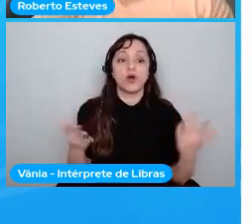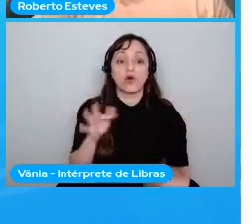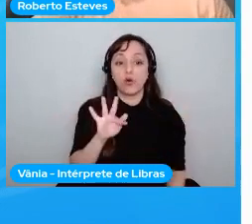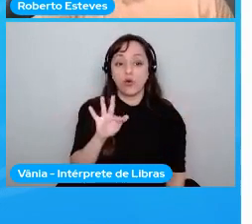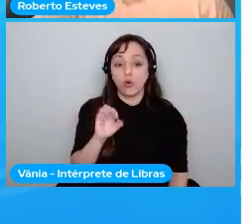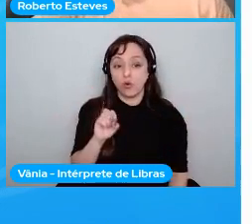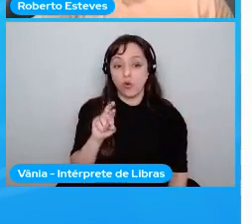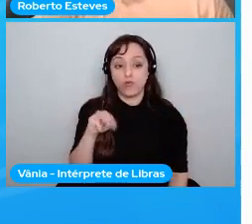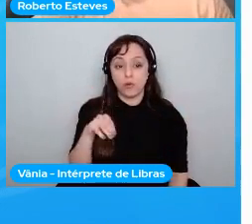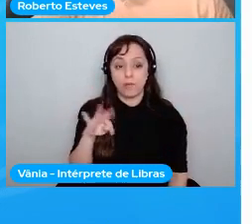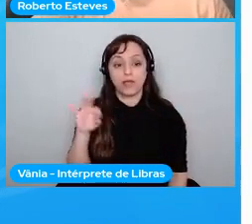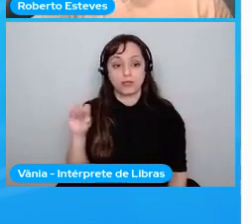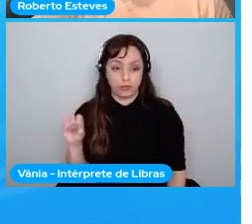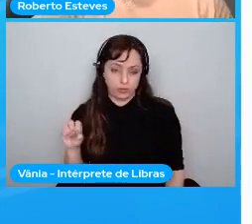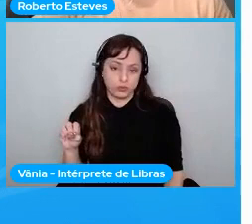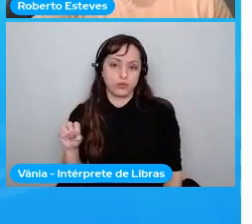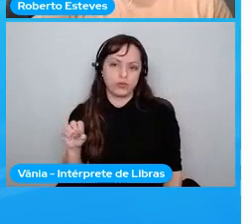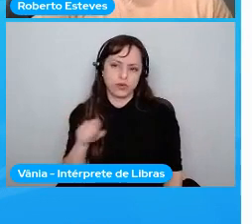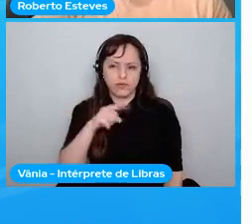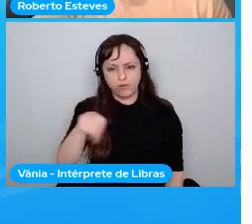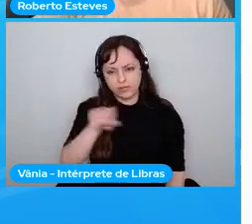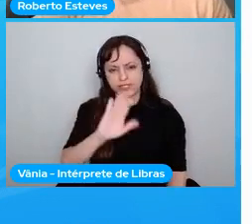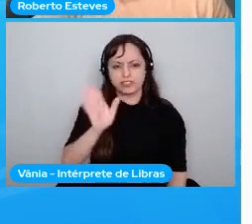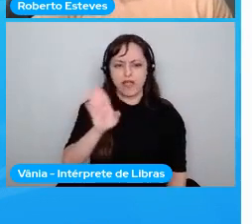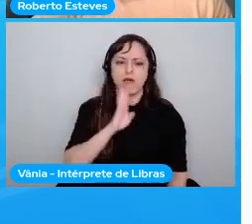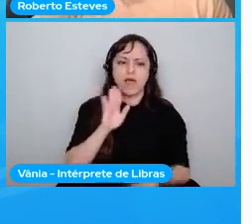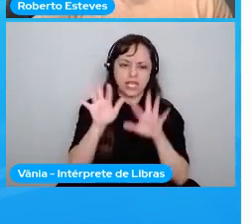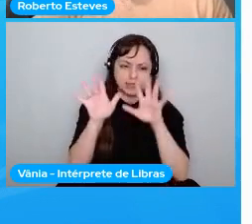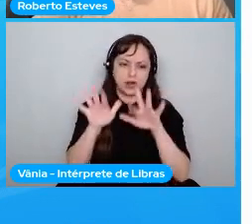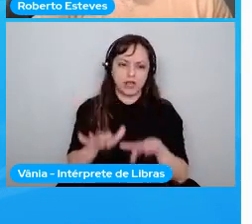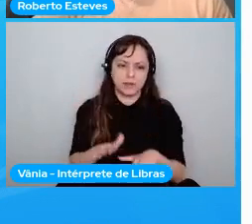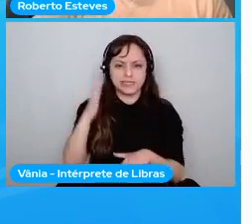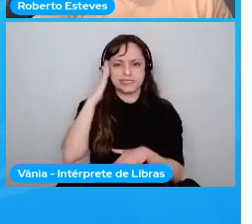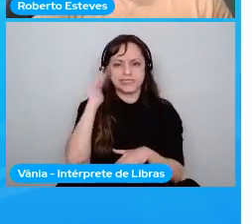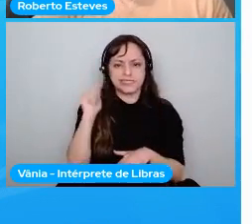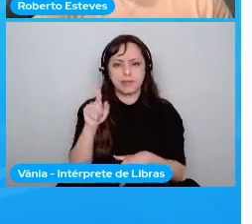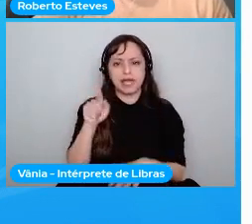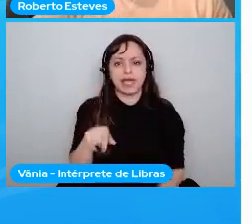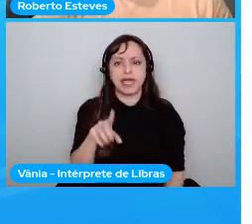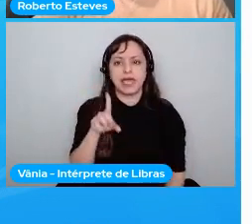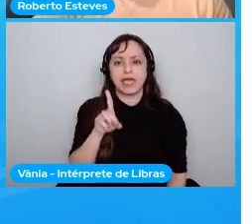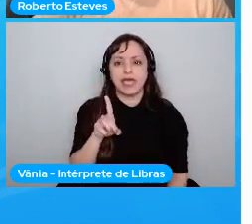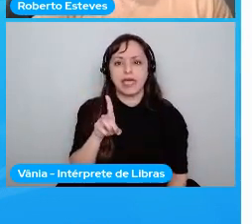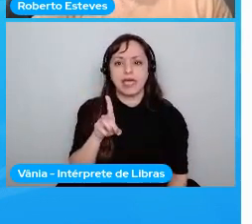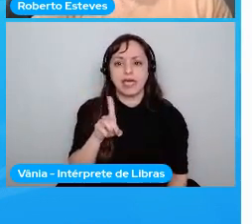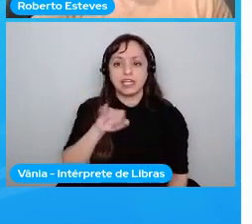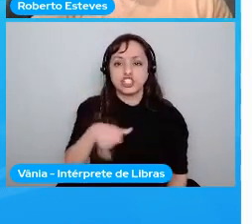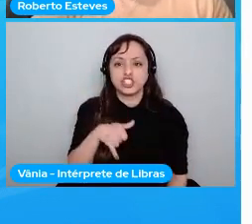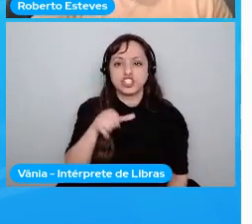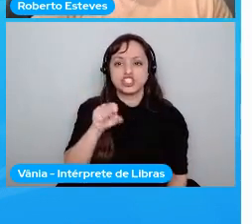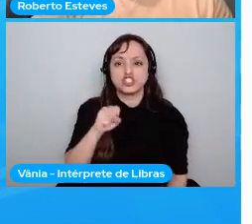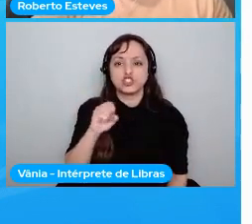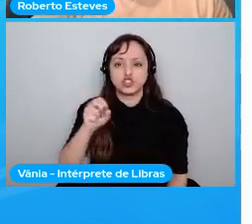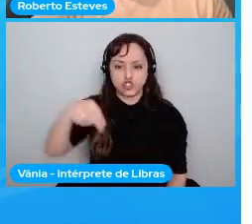de conocimiento ya de programación, este es un formato JSON. Esperemos que cargue un momento. Pero